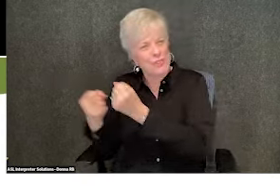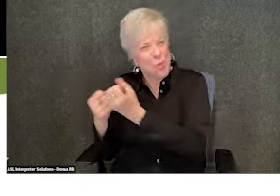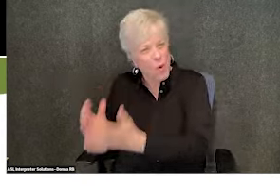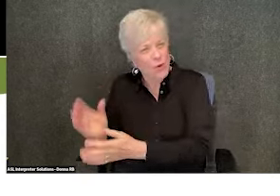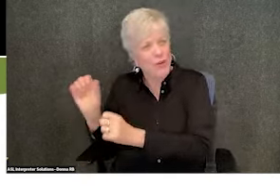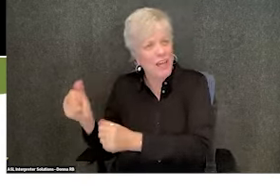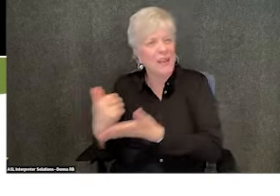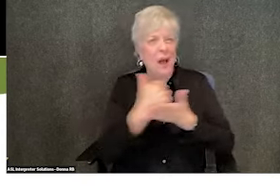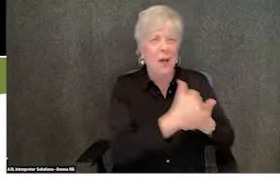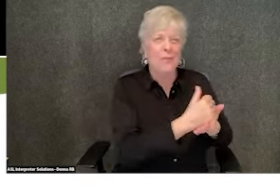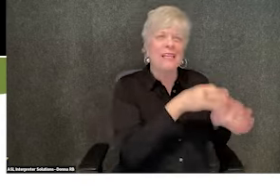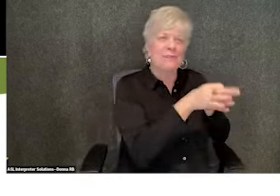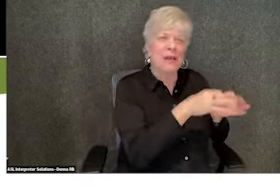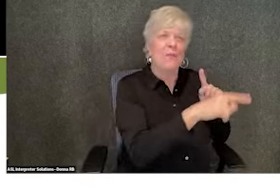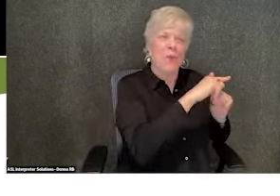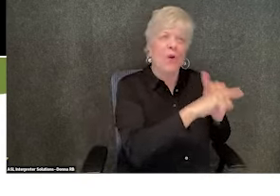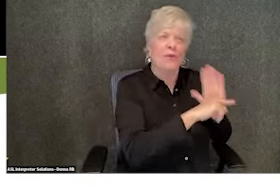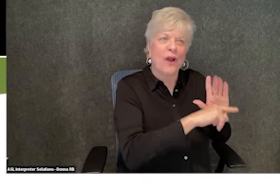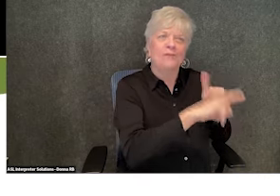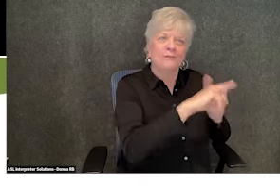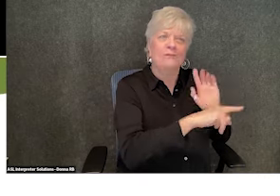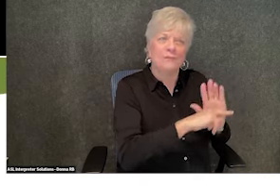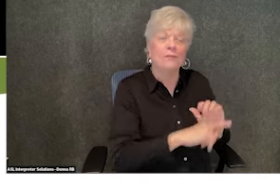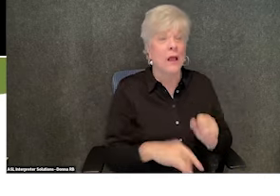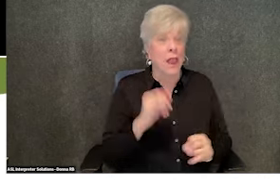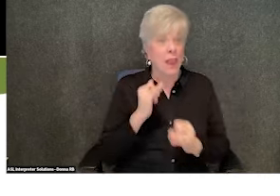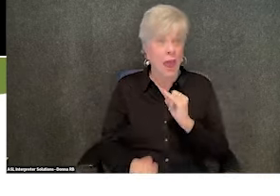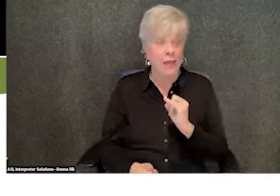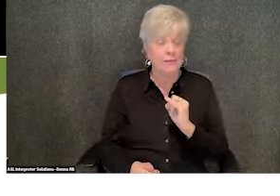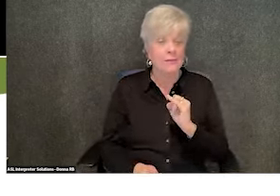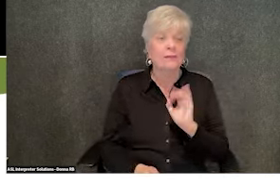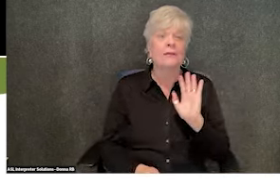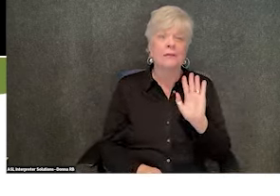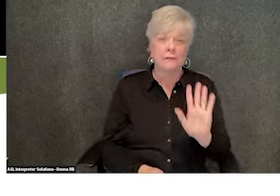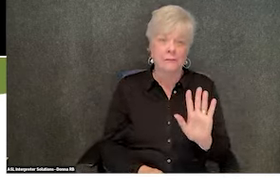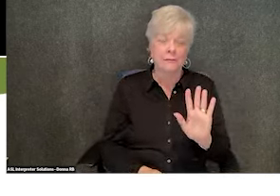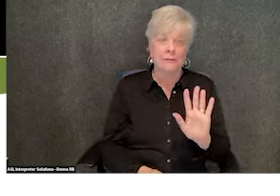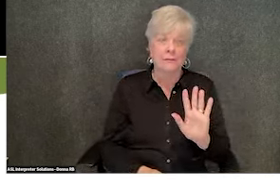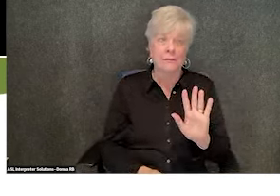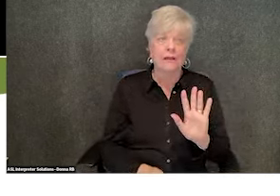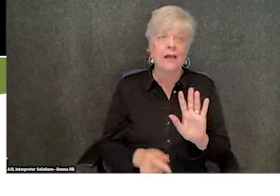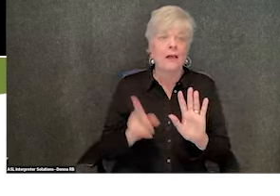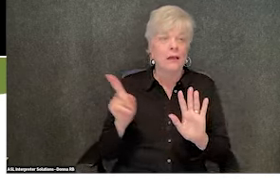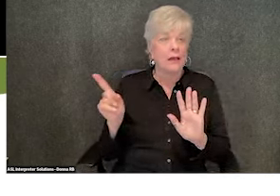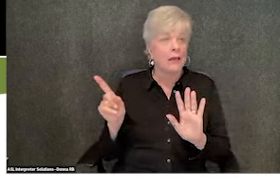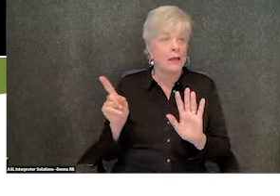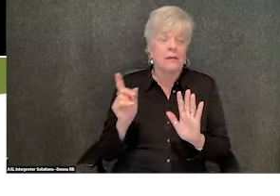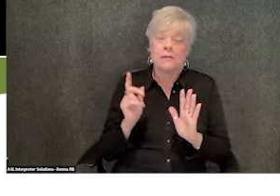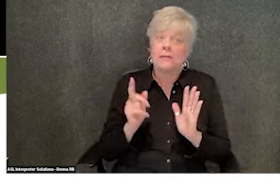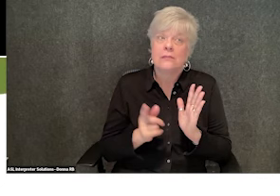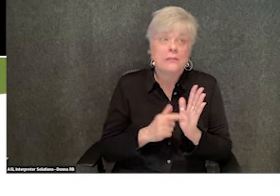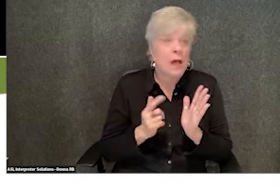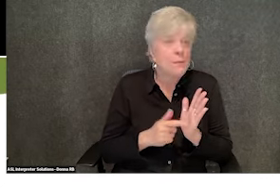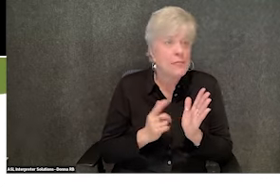acuerdo de apoyo de decisión, o sea, toma decisiones apoyados, pero eso es lo que hace la persona, la ayudante.